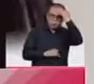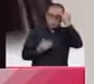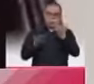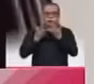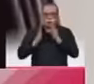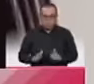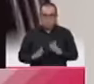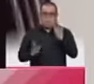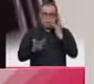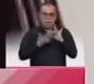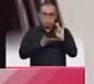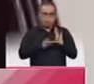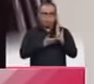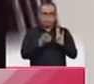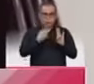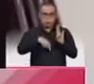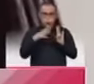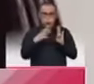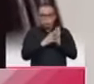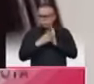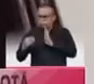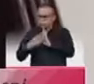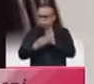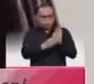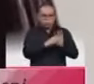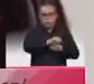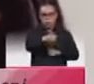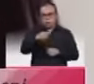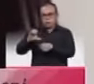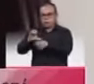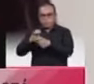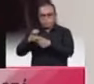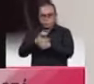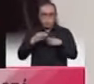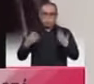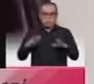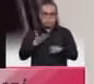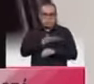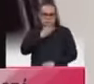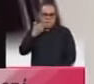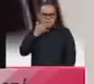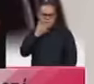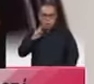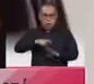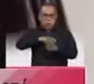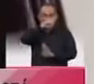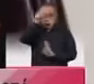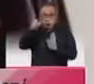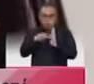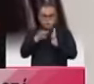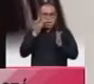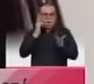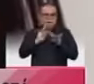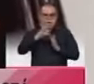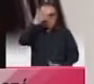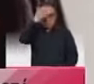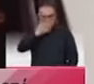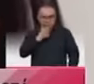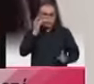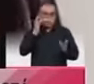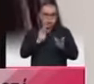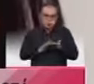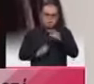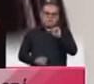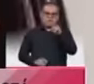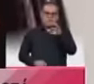Bogotá es modelo en este tipo de programas. También las mejores pruebas a ver, digamos, las tiene Bogotá, es decir, aquí